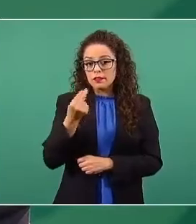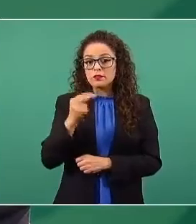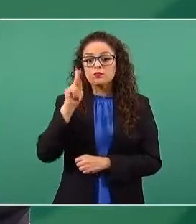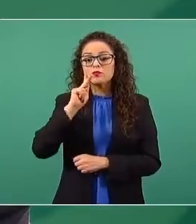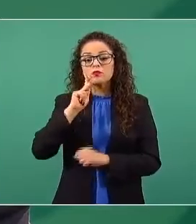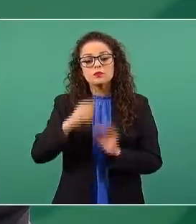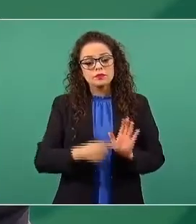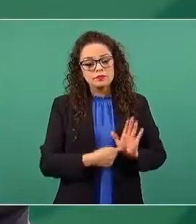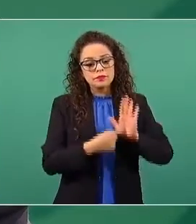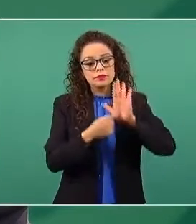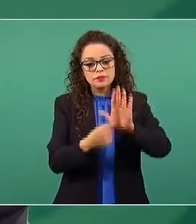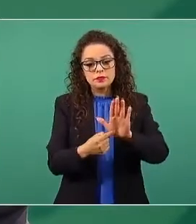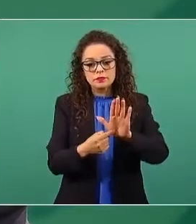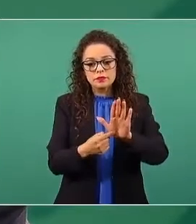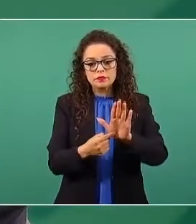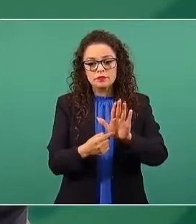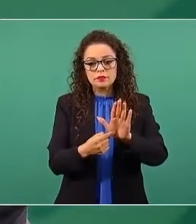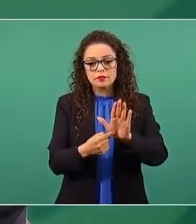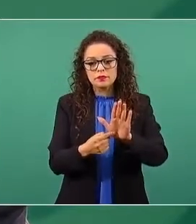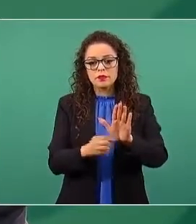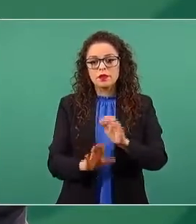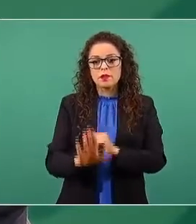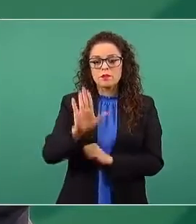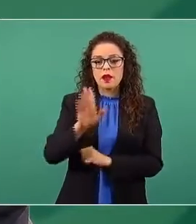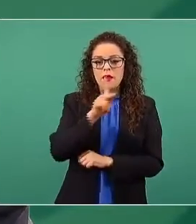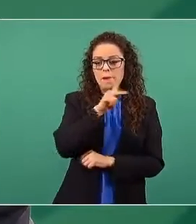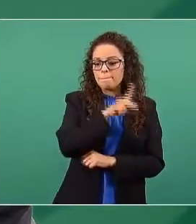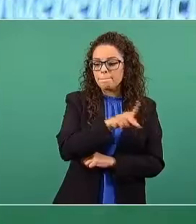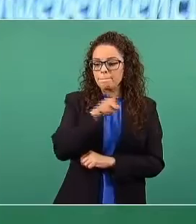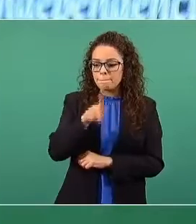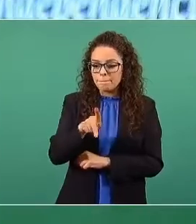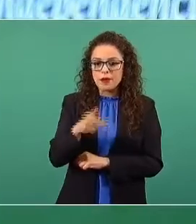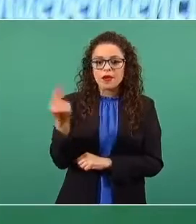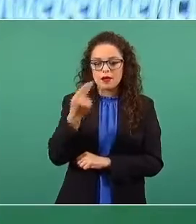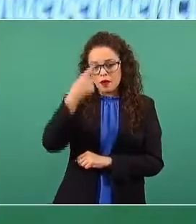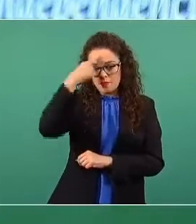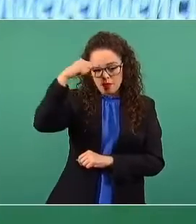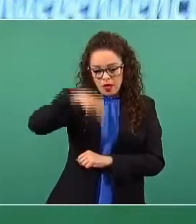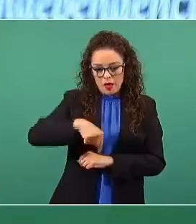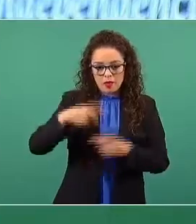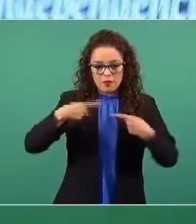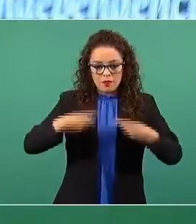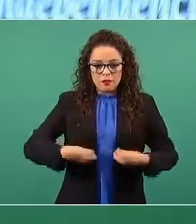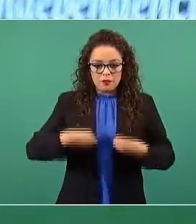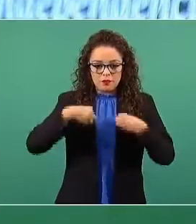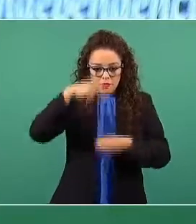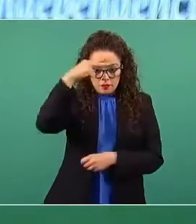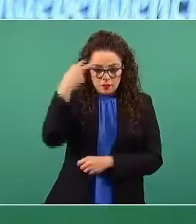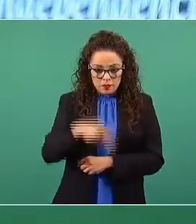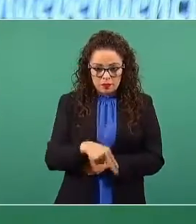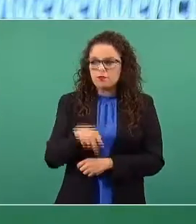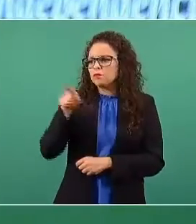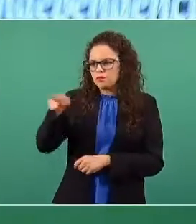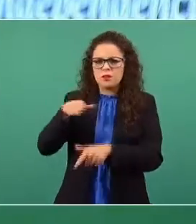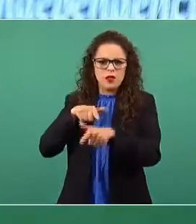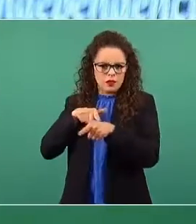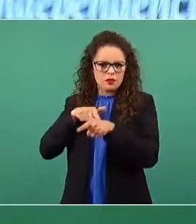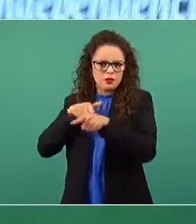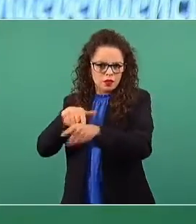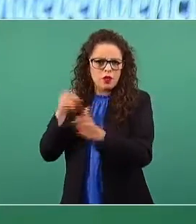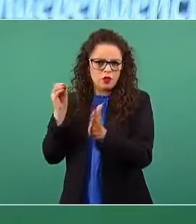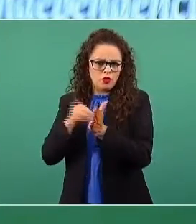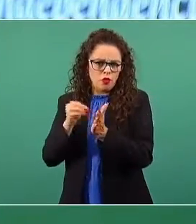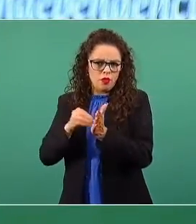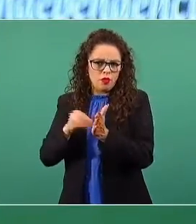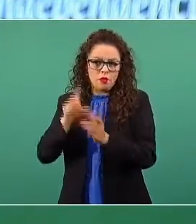eran equivalentes a lo que se necesita para la población mexicana. Eso sigue, es muy lógico pensar que cualquier cosa